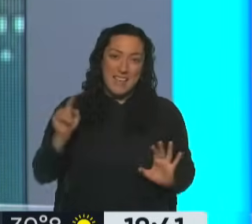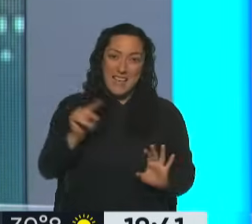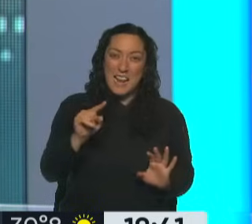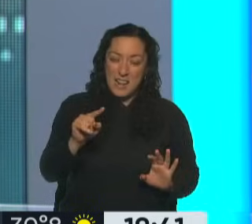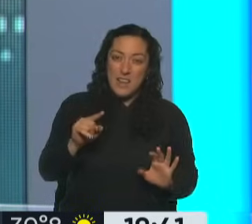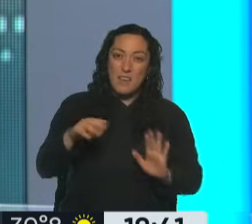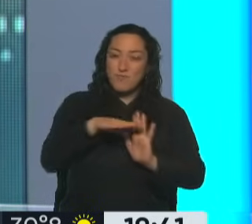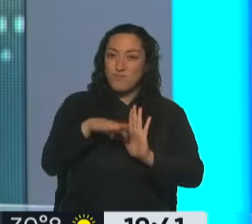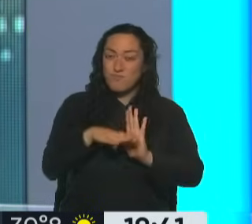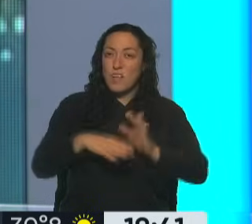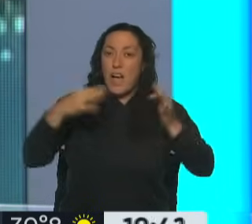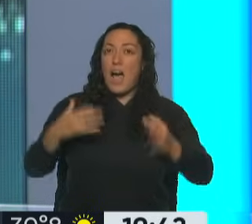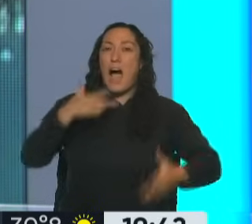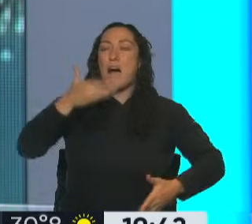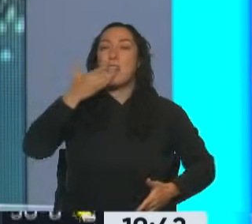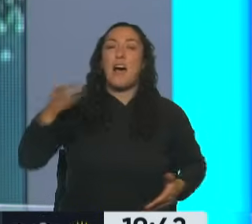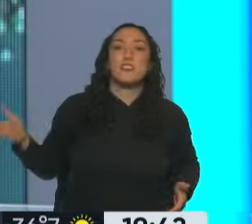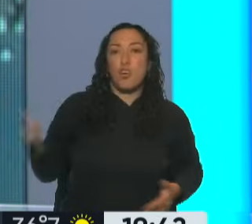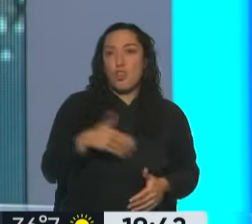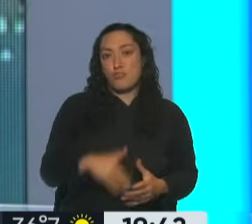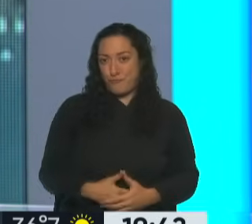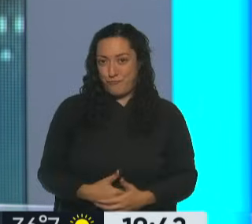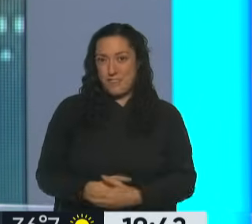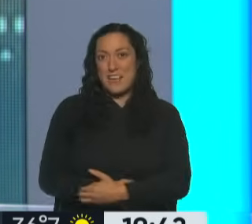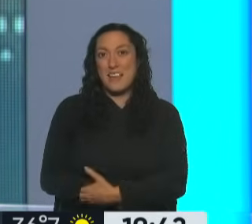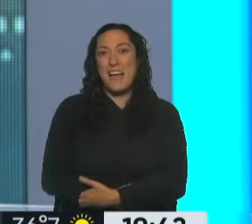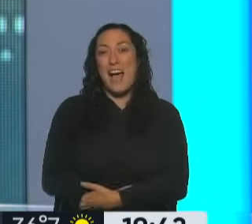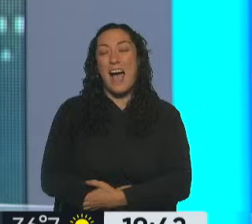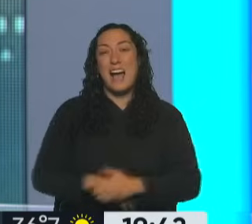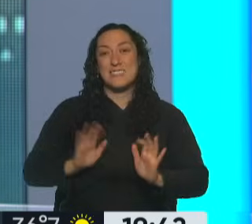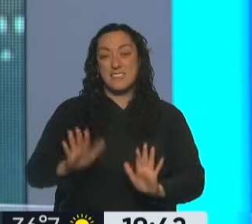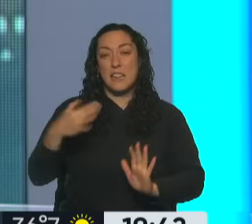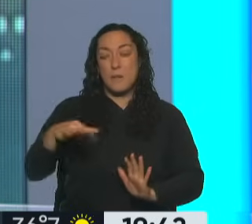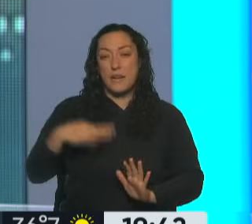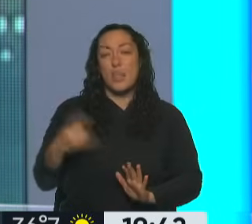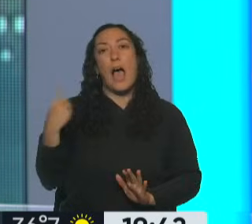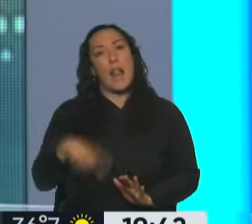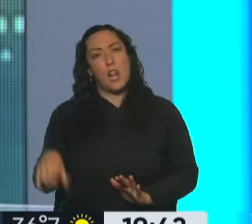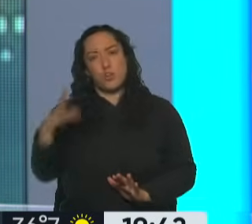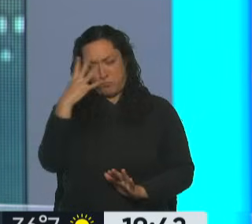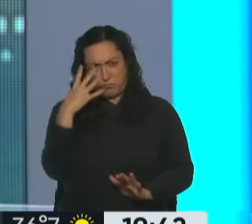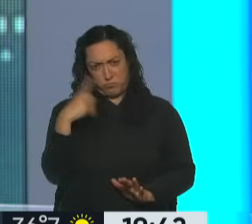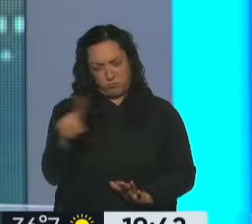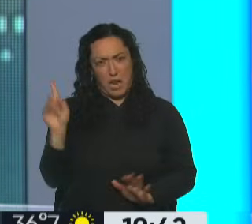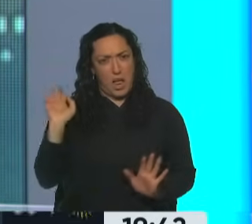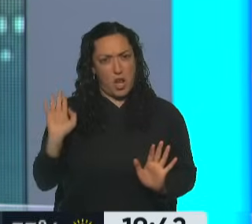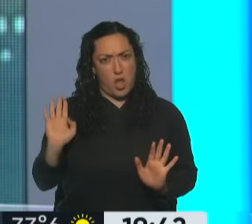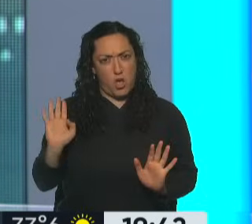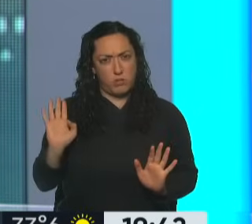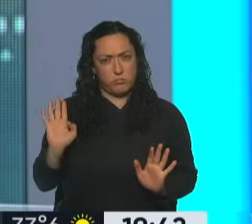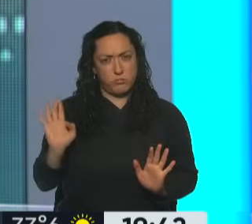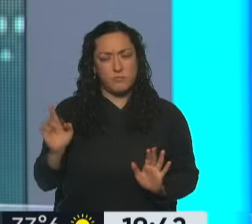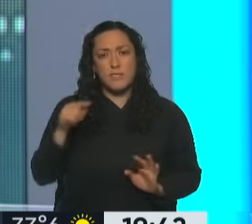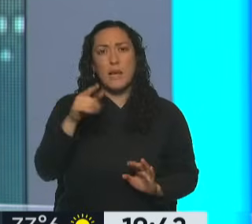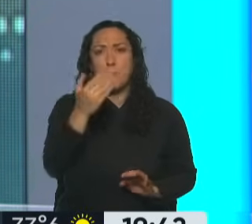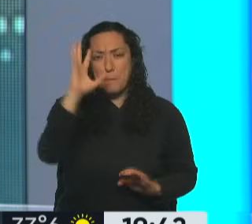la formalidad de hablarle a esos también. Pero después hubo una cosa que me llamó poderosamente la atención, que dice: yo